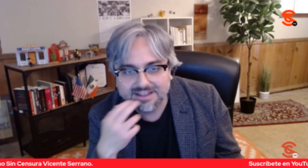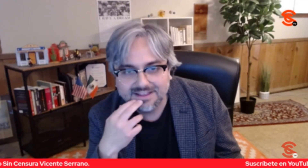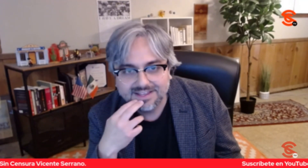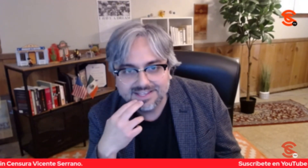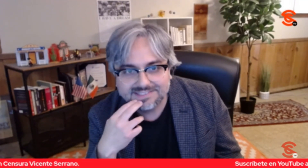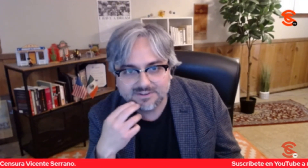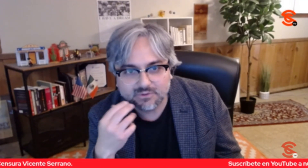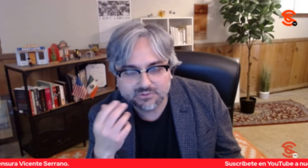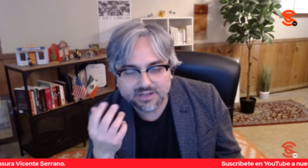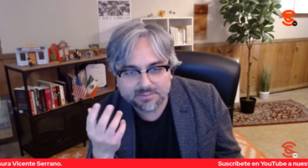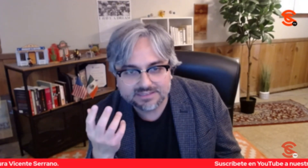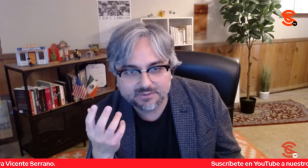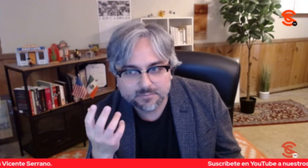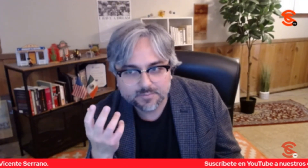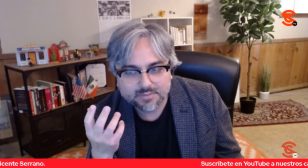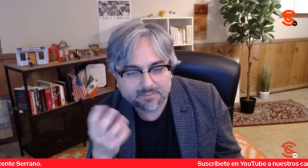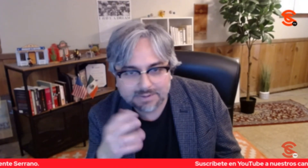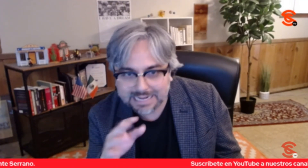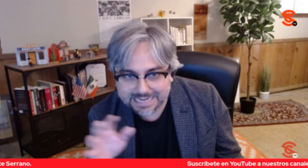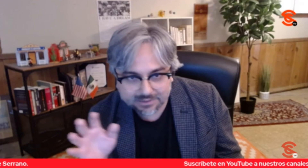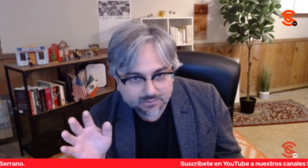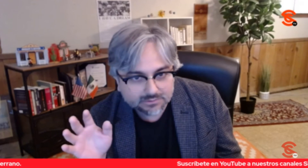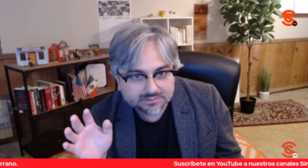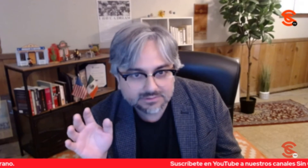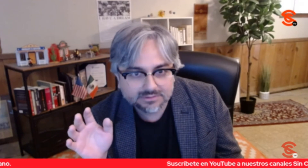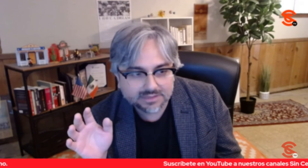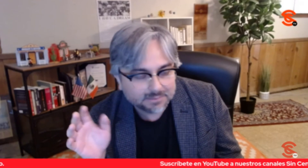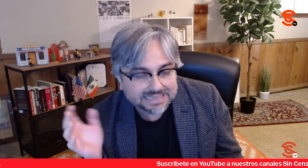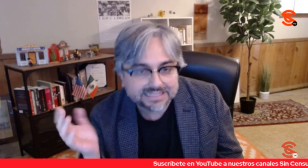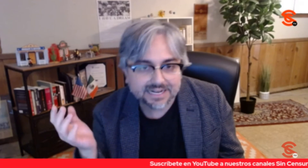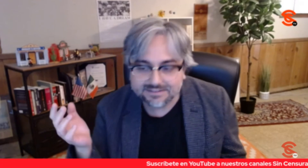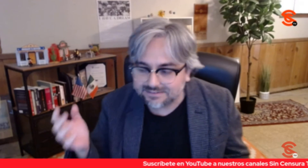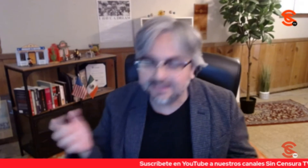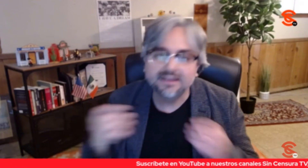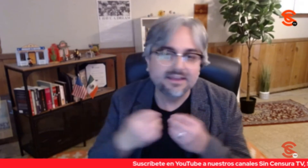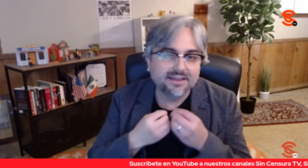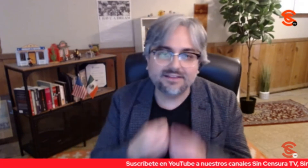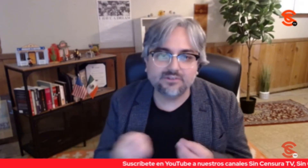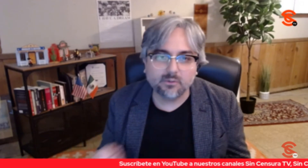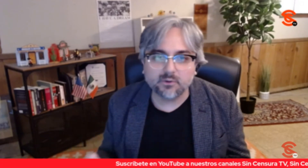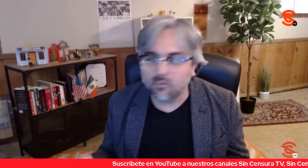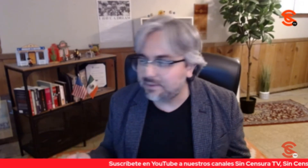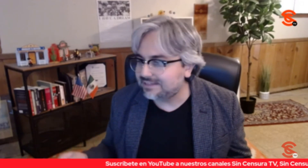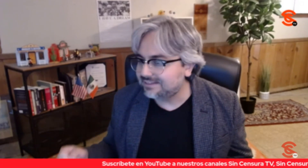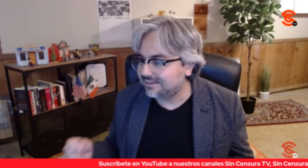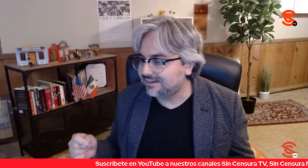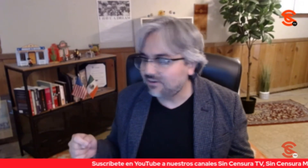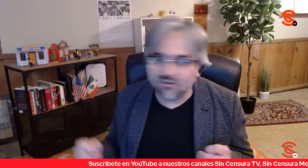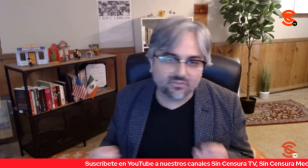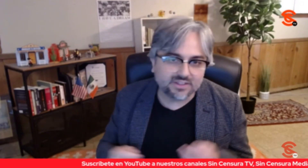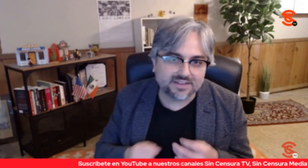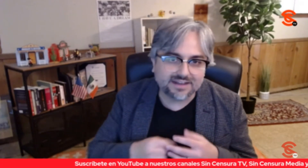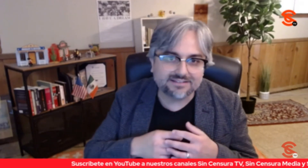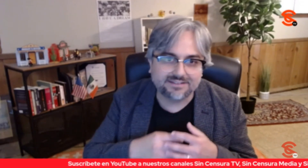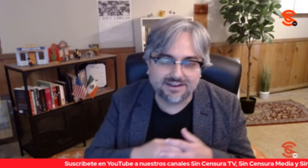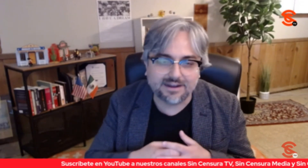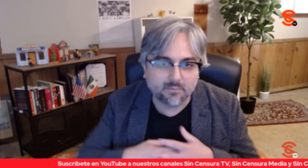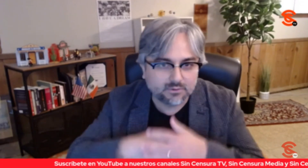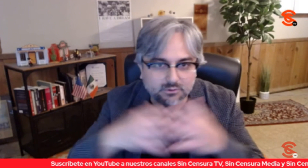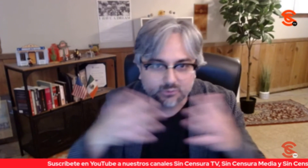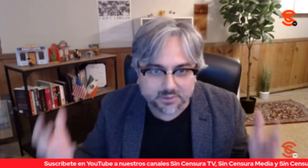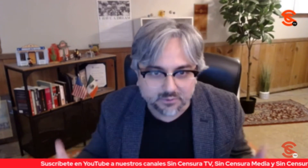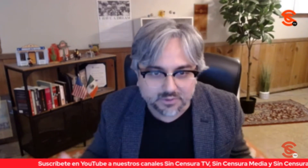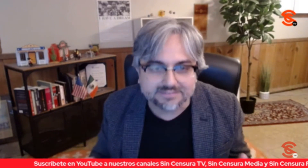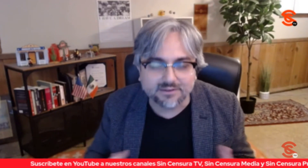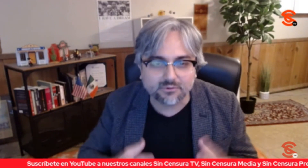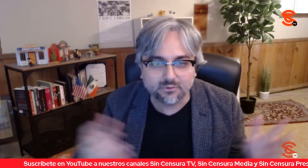este cuestionamiento plagado de mentiras. Y es que Eso es lo preocupante. No tendría que ser la